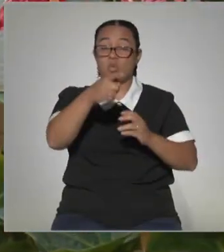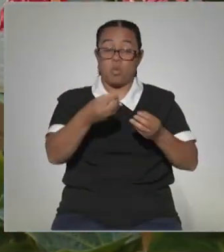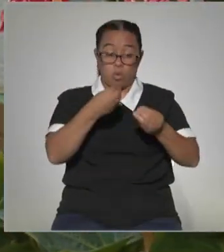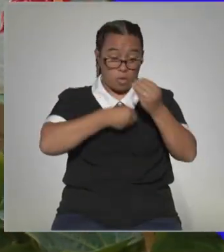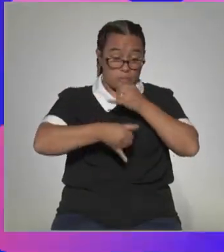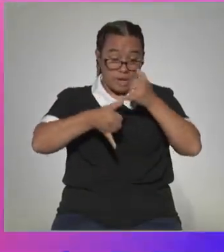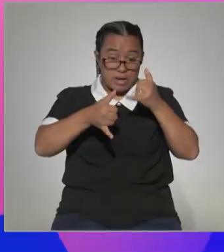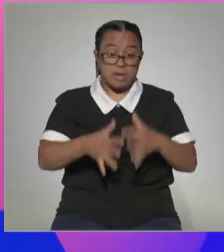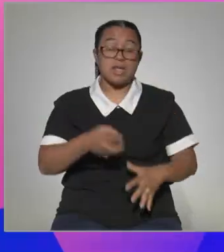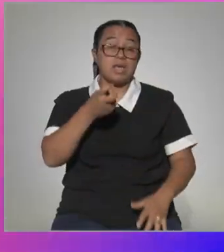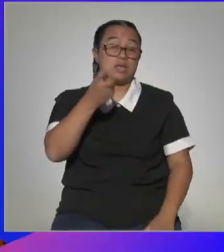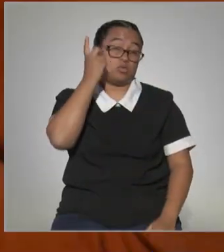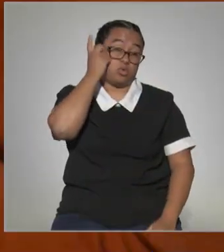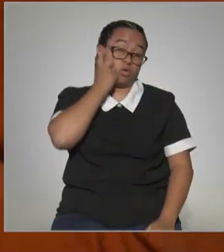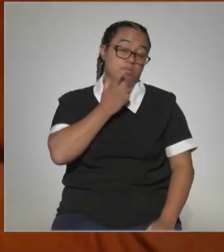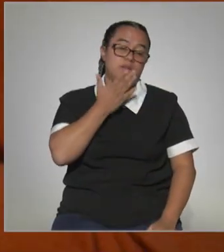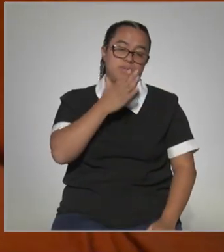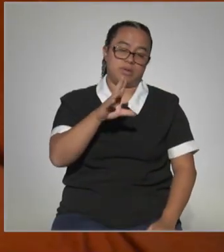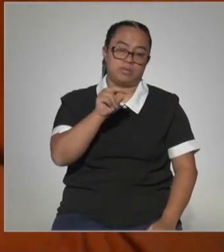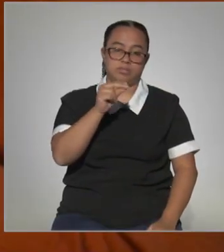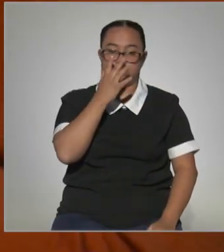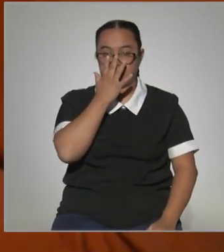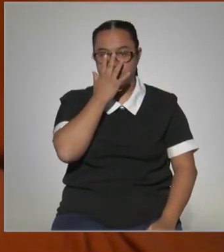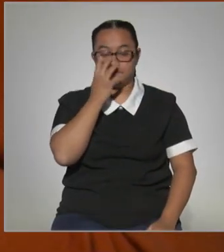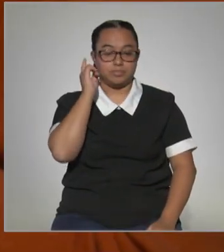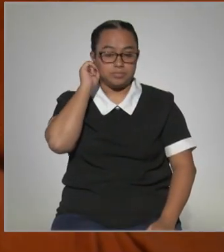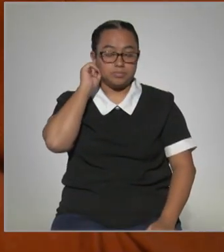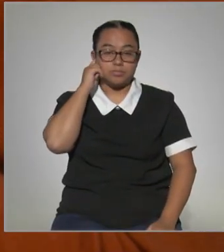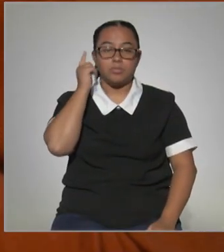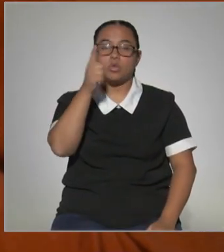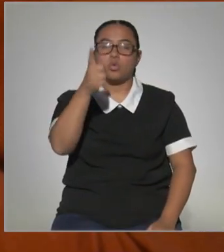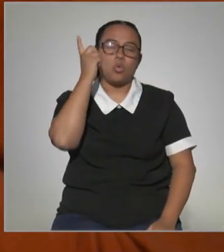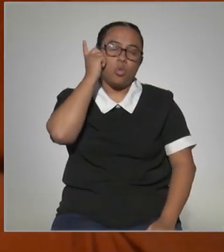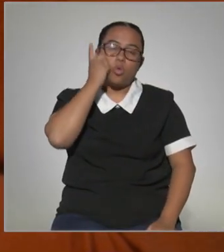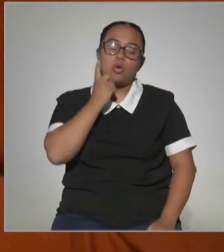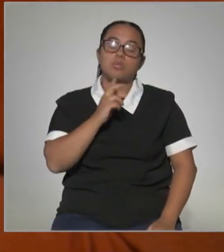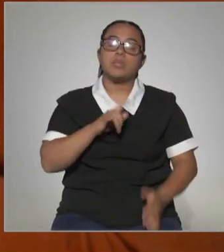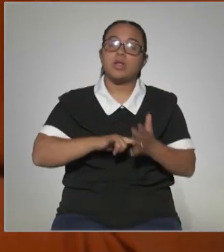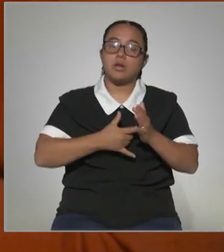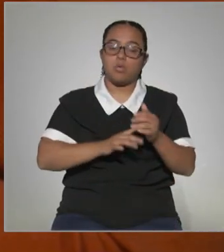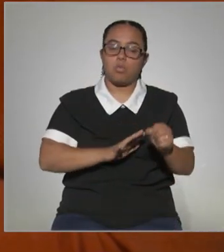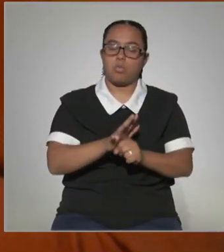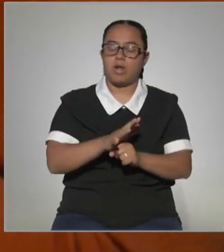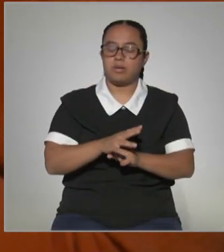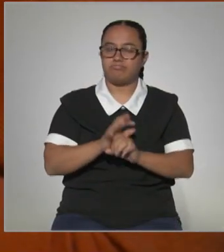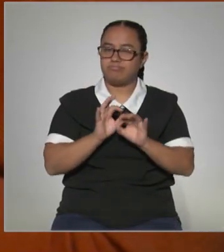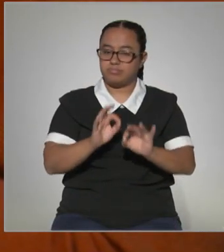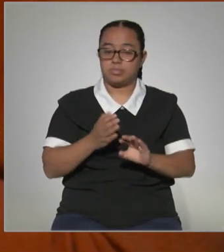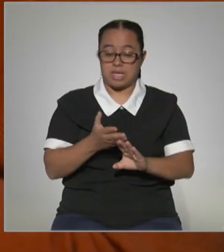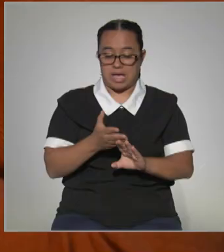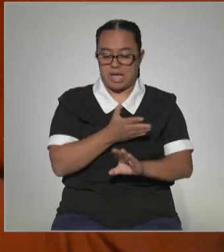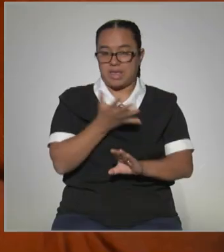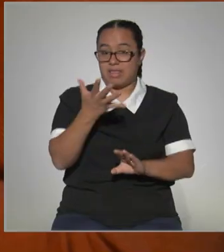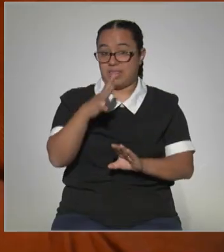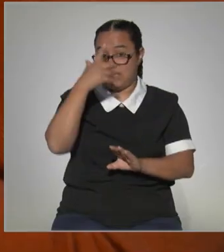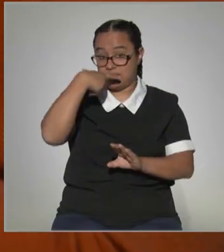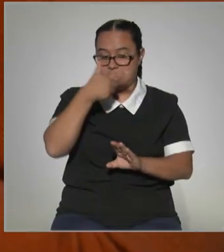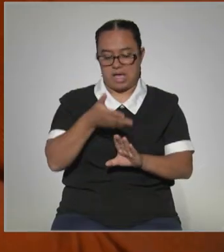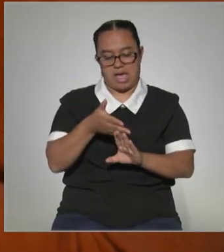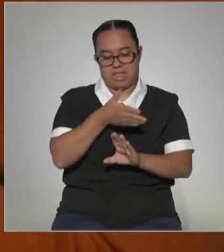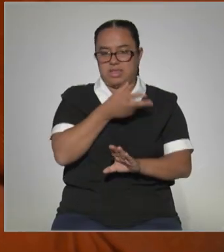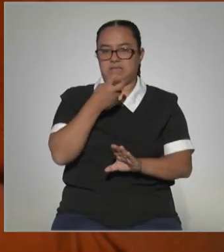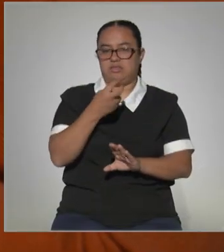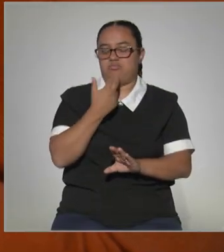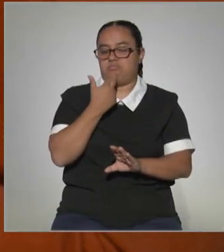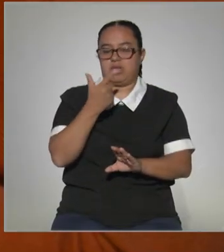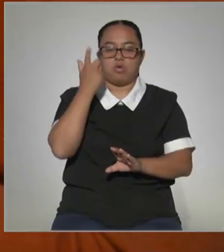ser muy poco reparador. El Ayurveda dice las mejores horas para dormir son antes de las 10 de la noche. Es